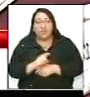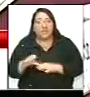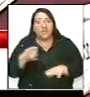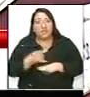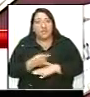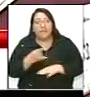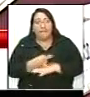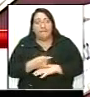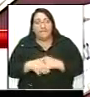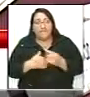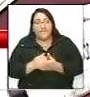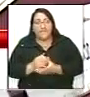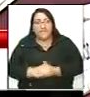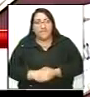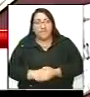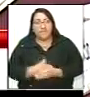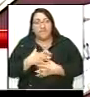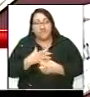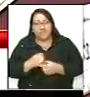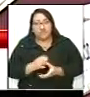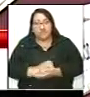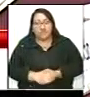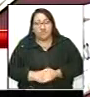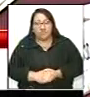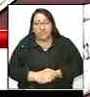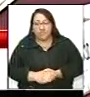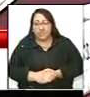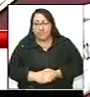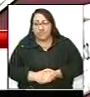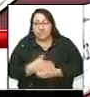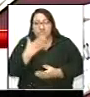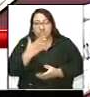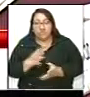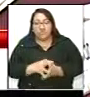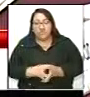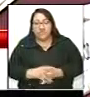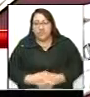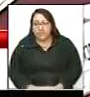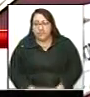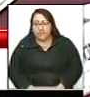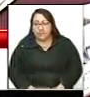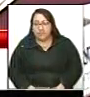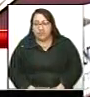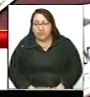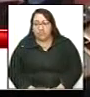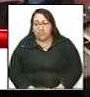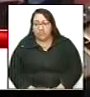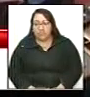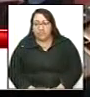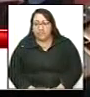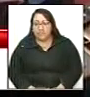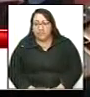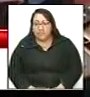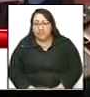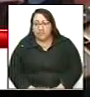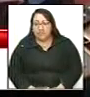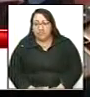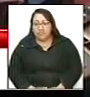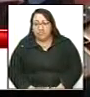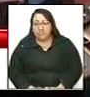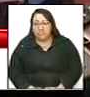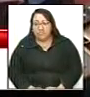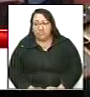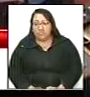daño a la salud de nuestro país. Muchas gracias. Gracias, congresista Fiora. Congresista Galarreta,